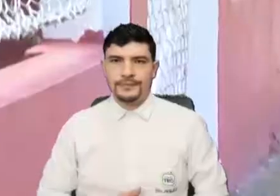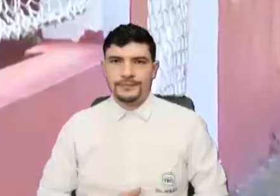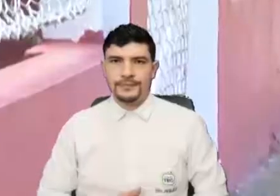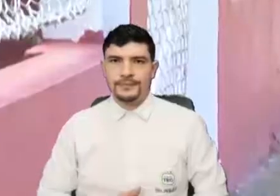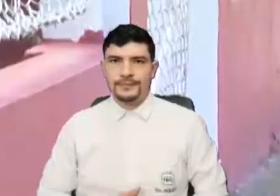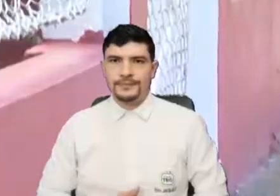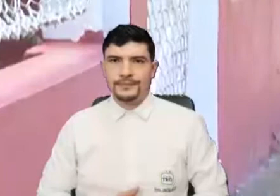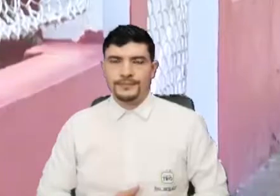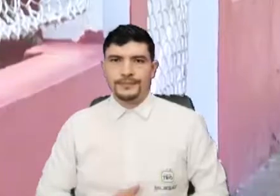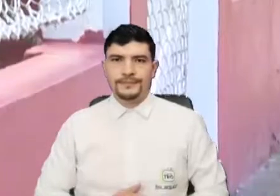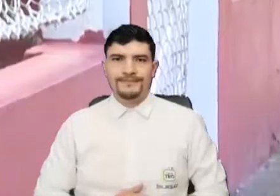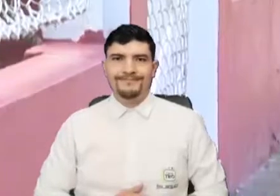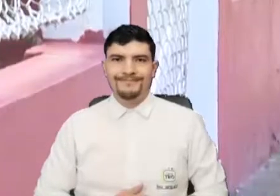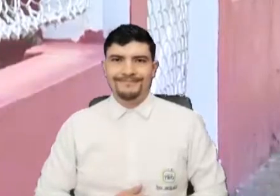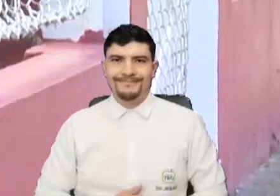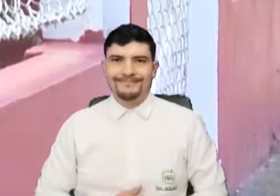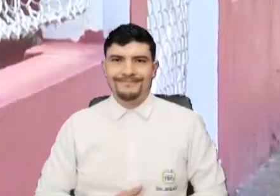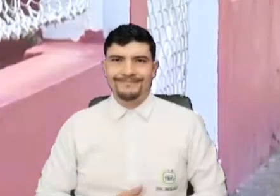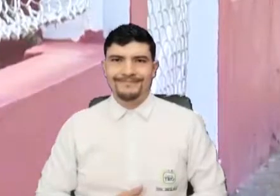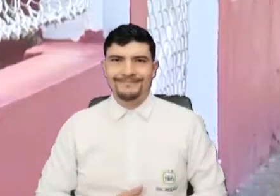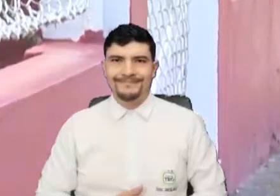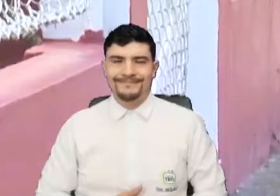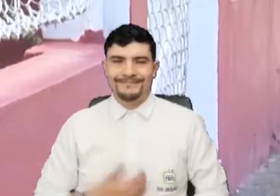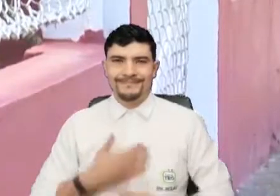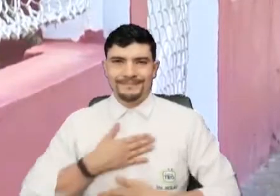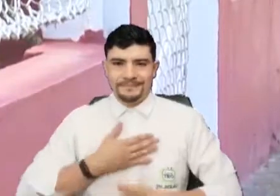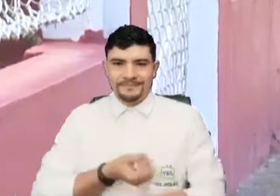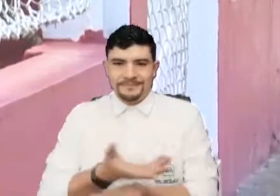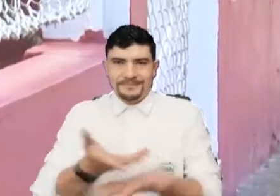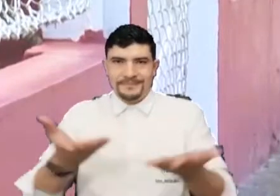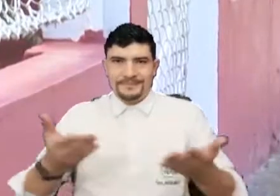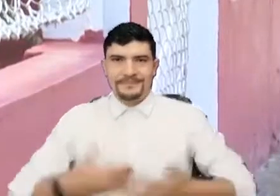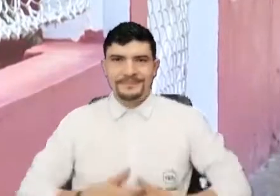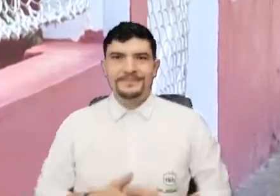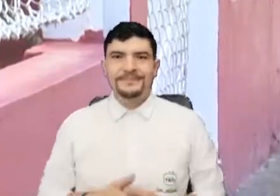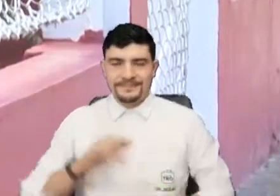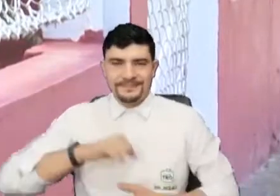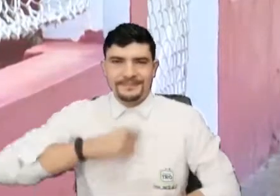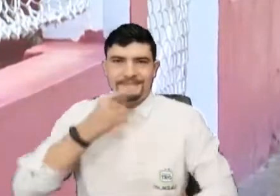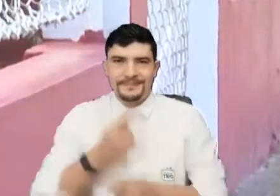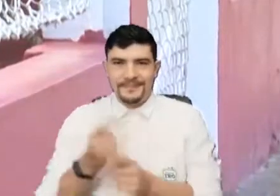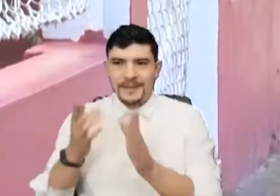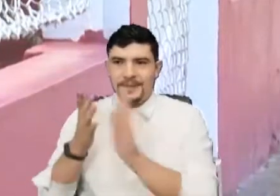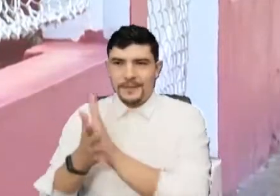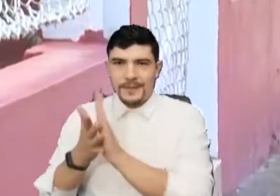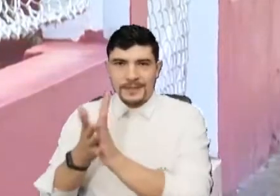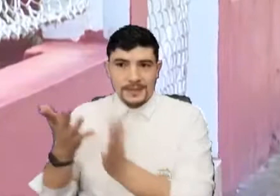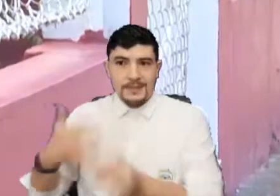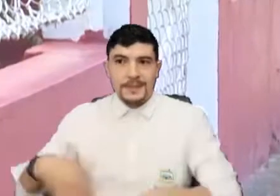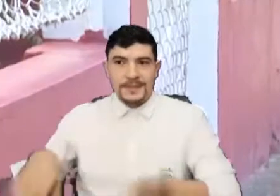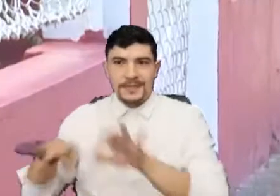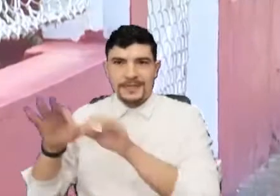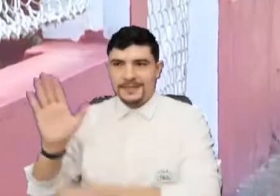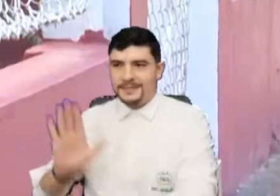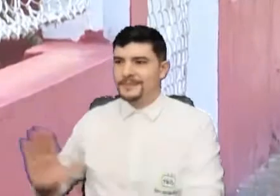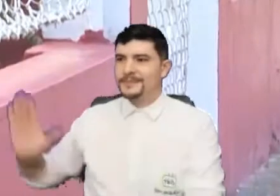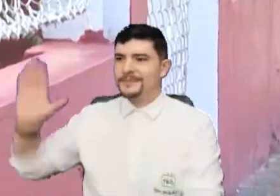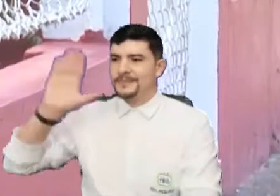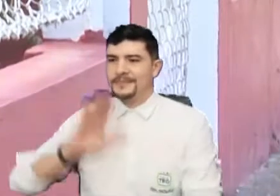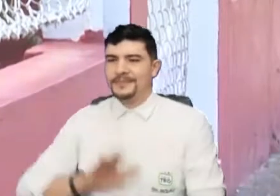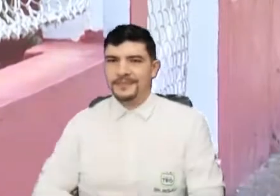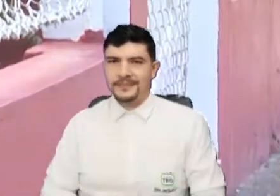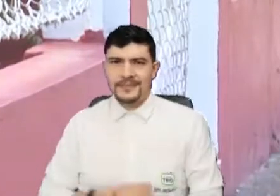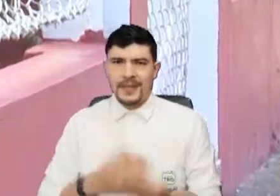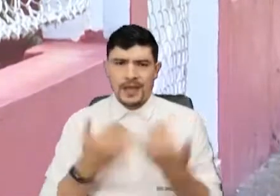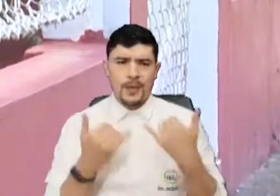un saludo a todos y aquí los brindamos la información más relevantes ahora en nuestro departamento en época de aislamiento los perritos callejeros han sido